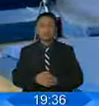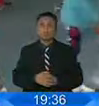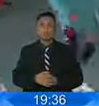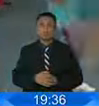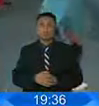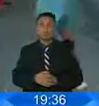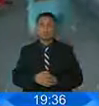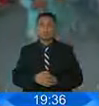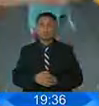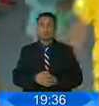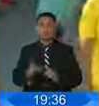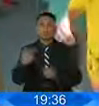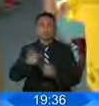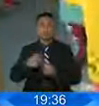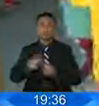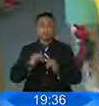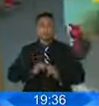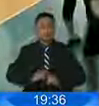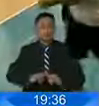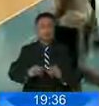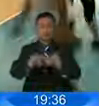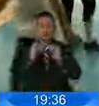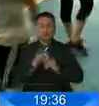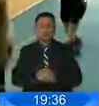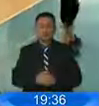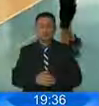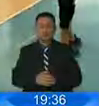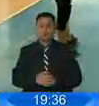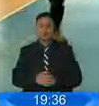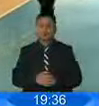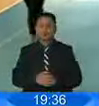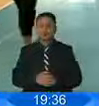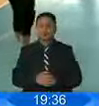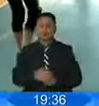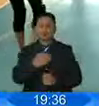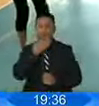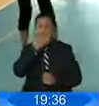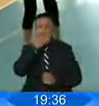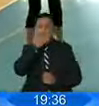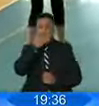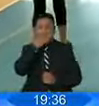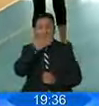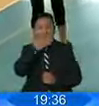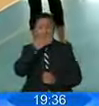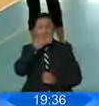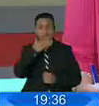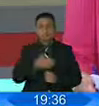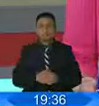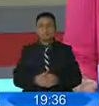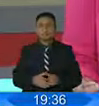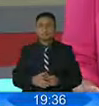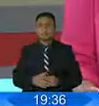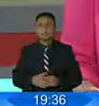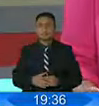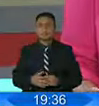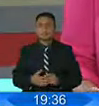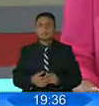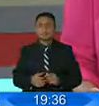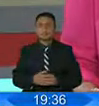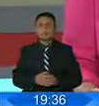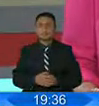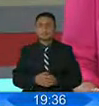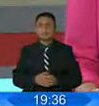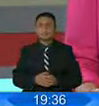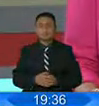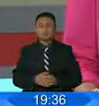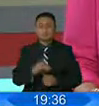¿no? Las inscripciones continuarán abiertas algunas semanas más, informó Sofía Vintimilla. Una de las